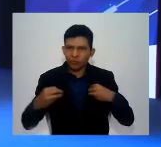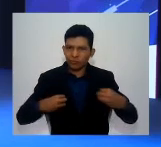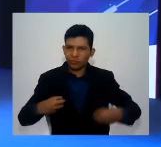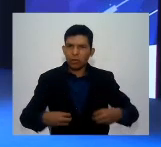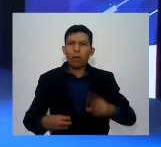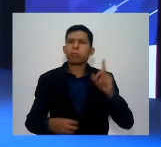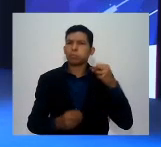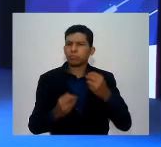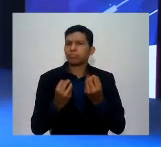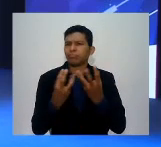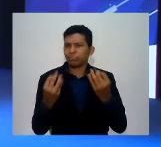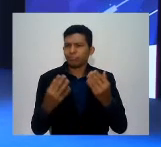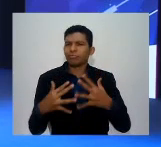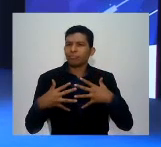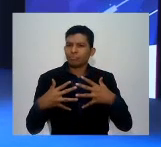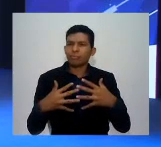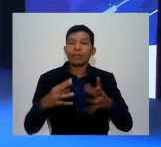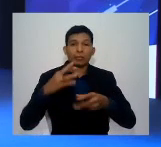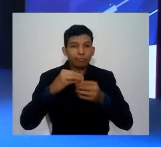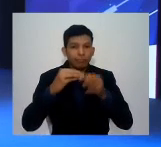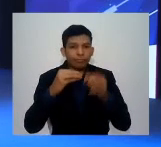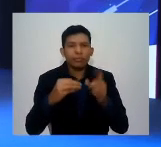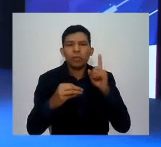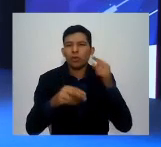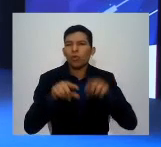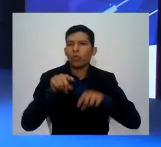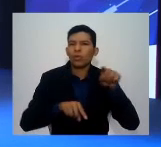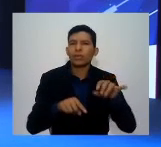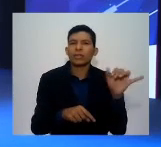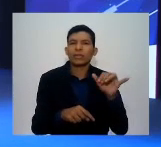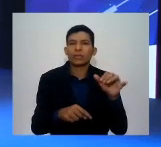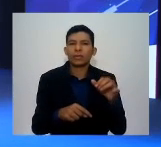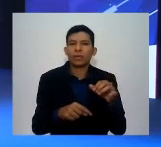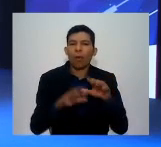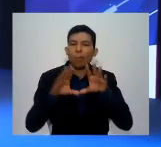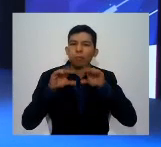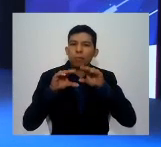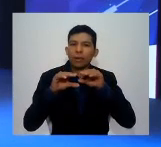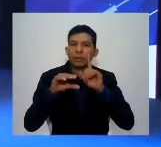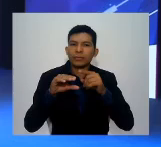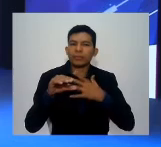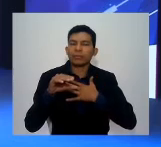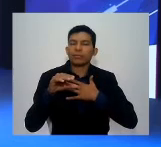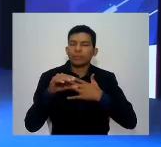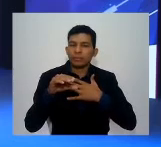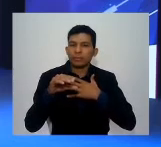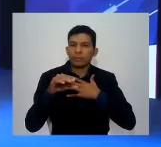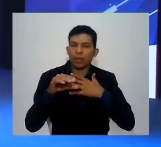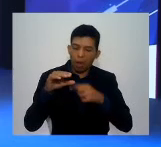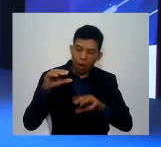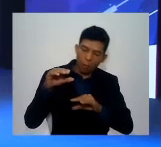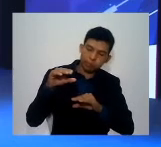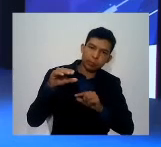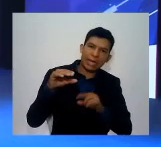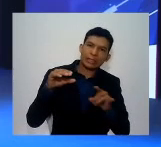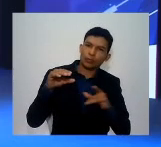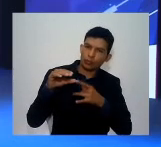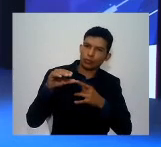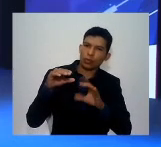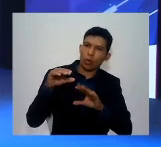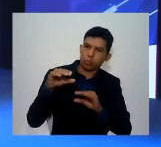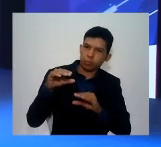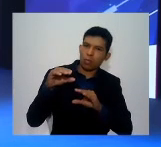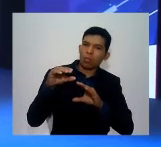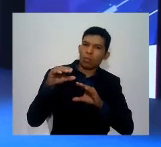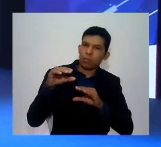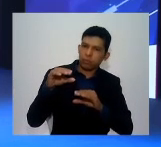Tenemos estos dos de aquí y tenemos esta aplicación ya para salirnos del cuento del COVID y es la termografía. La termografía se